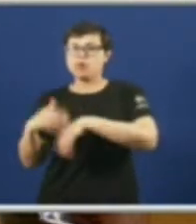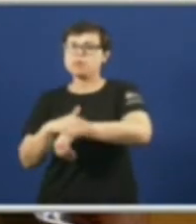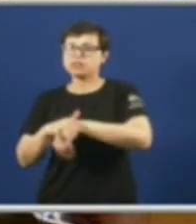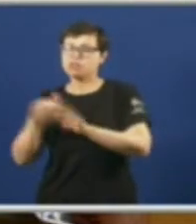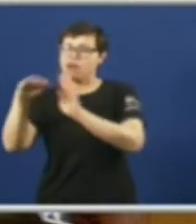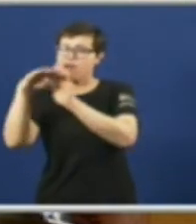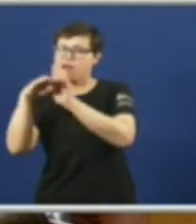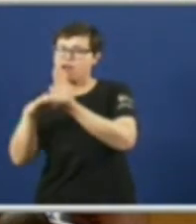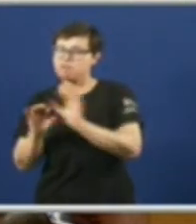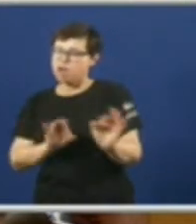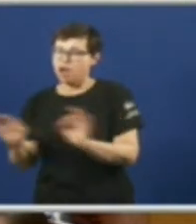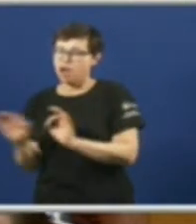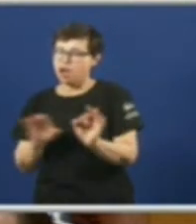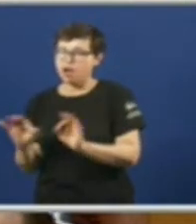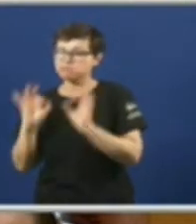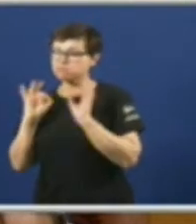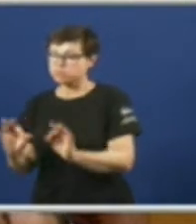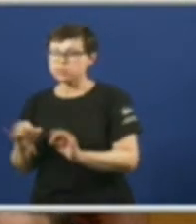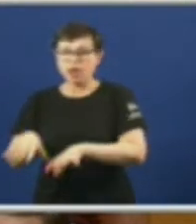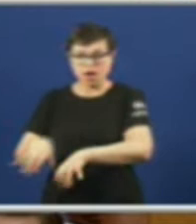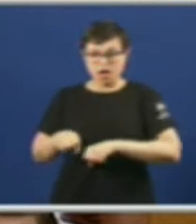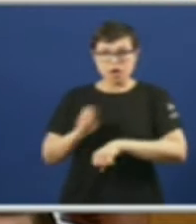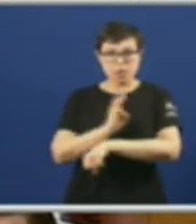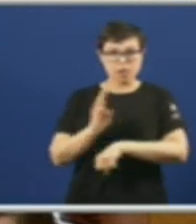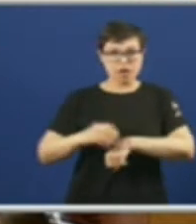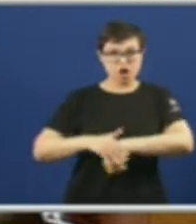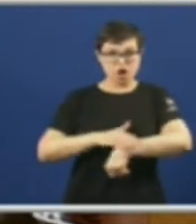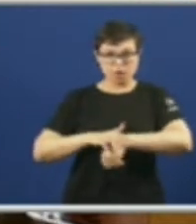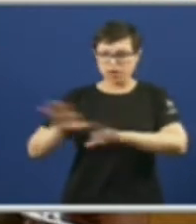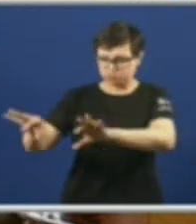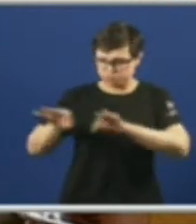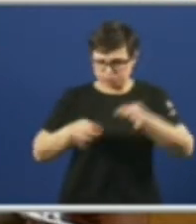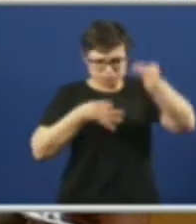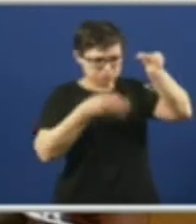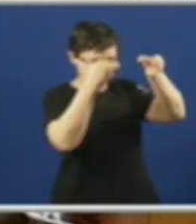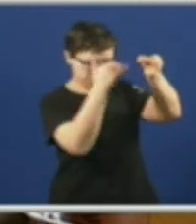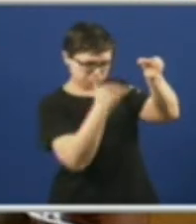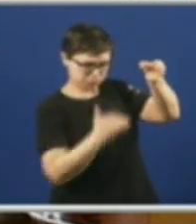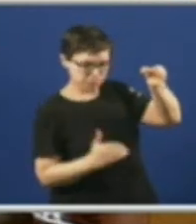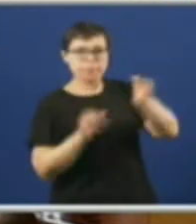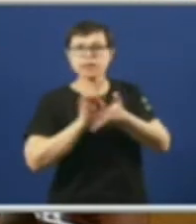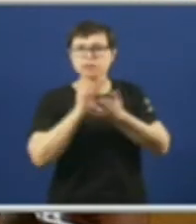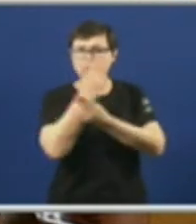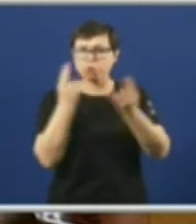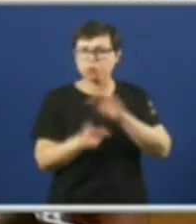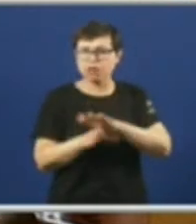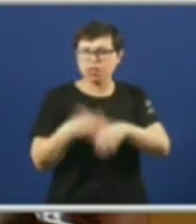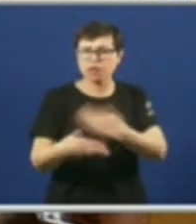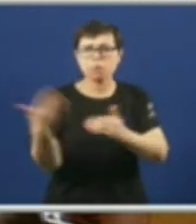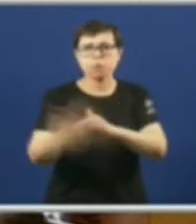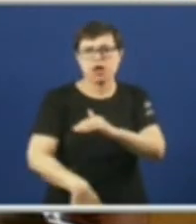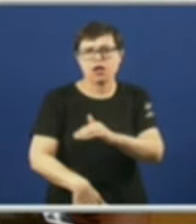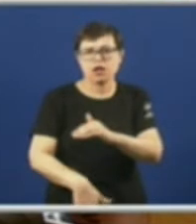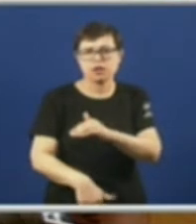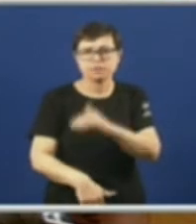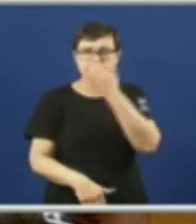o único que fixeron foi executar o que estaba programado e paralizar o desenvolvemento de servizos públicos. Dixo